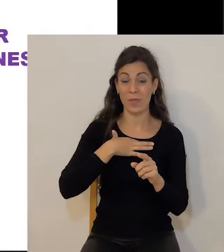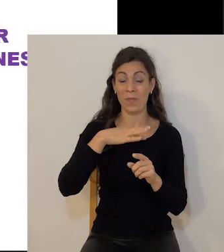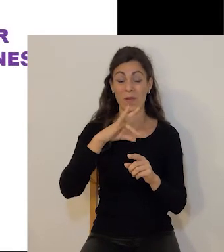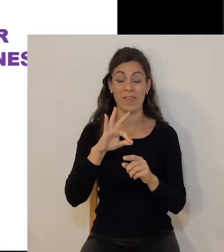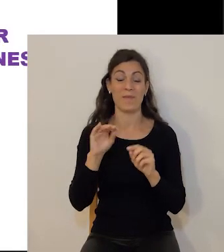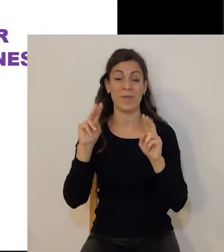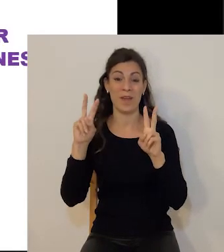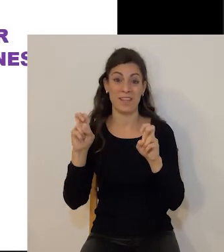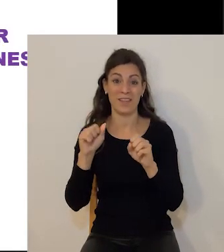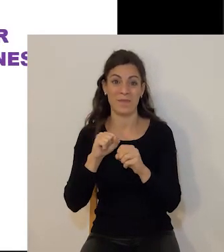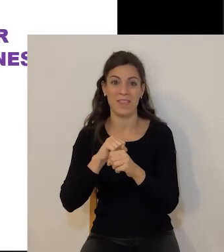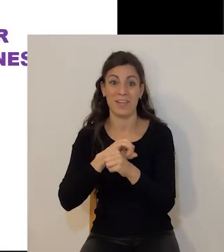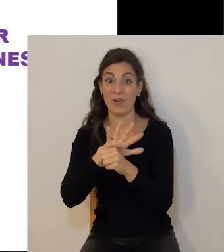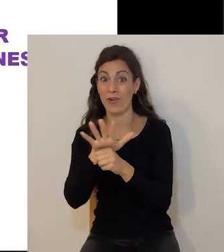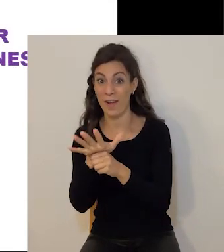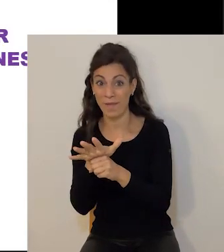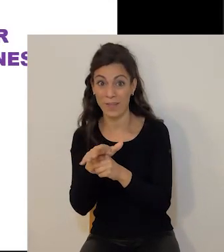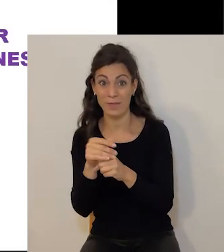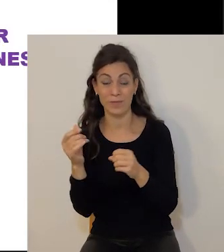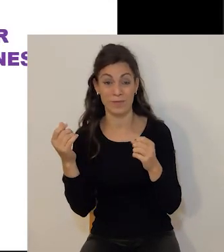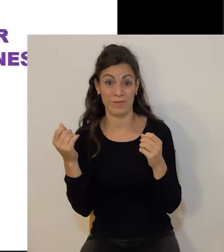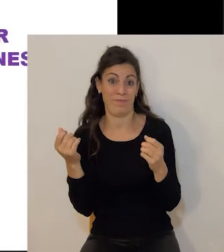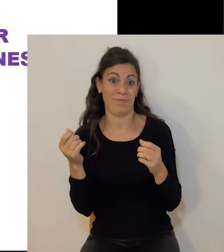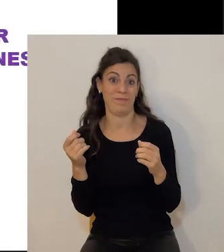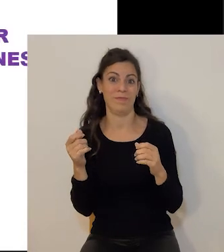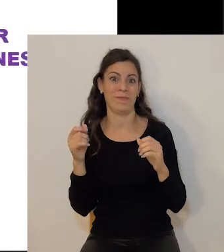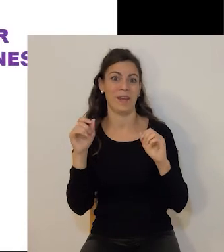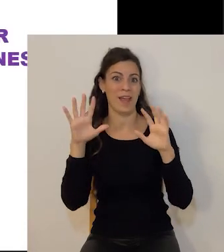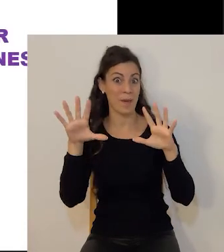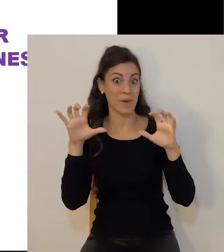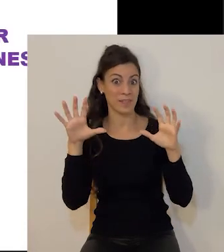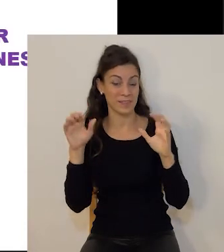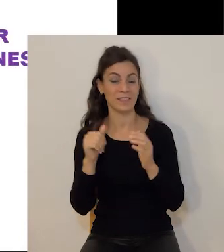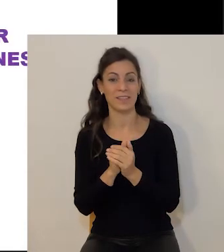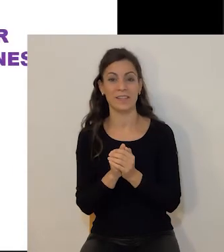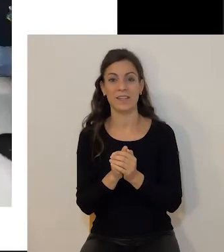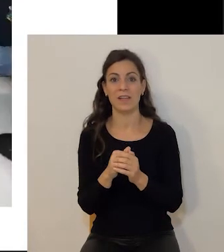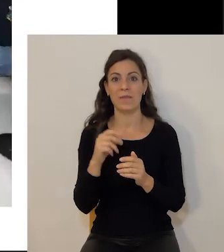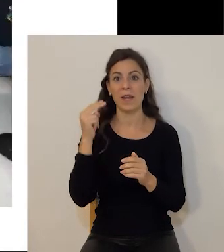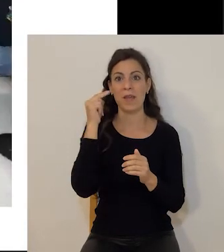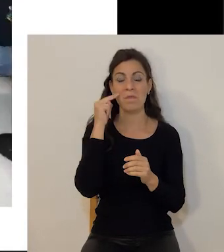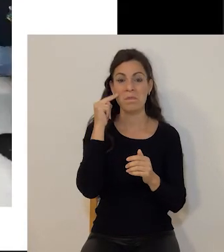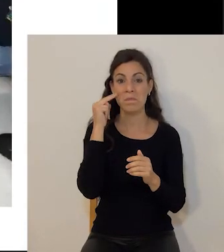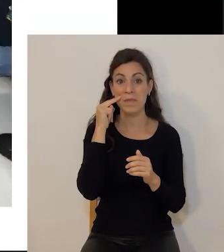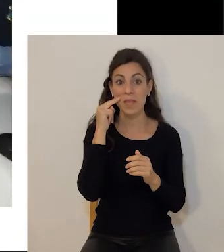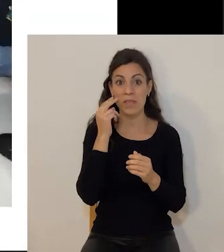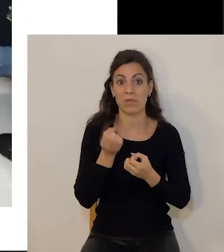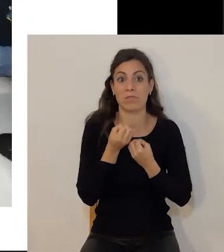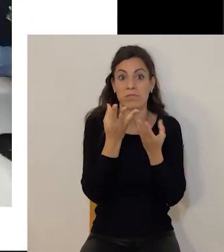emociones, pero un juego que le gusta mucho a niños y niñas y entonces es para expresar miedo y para buscar